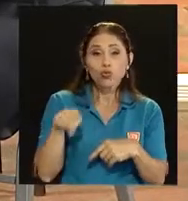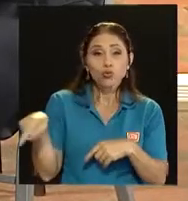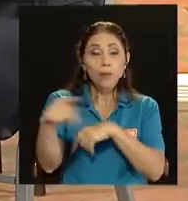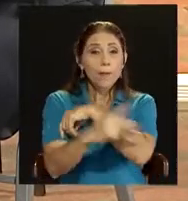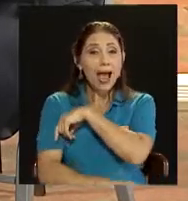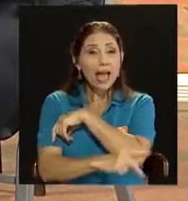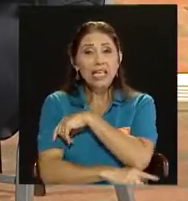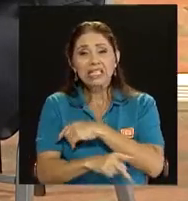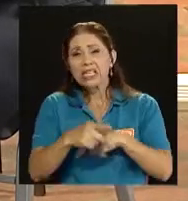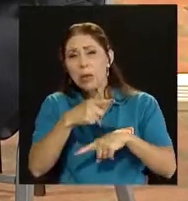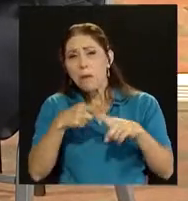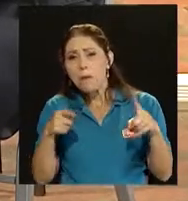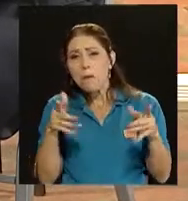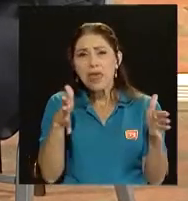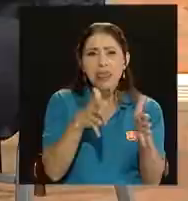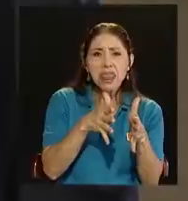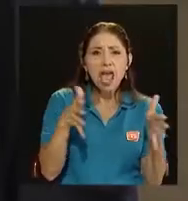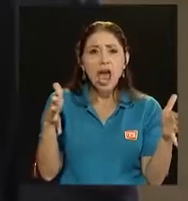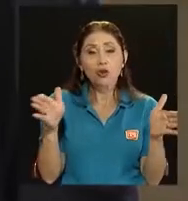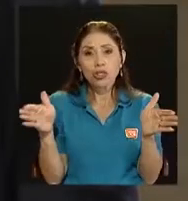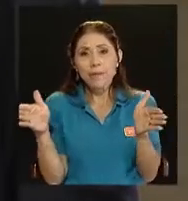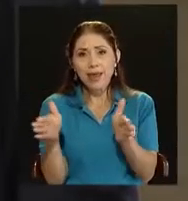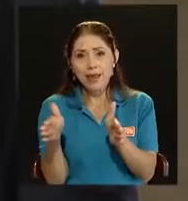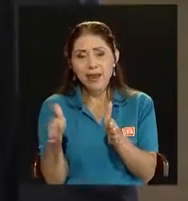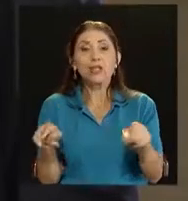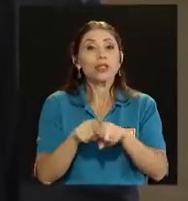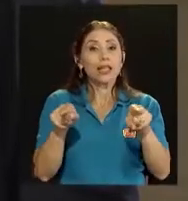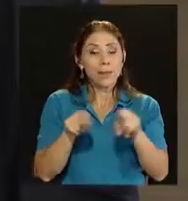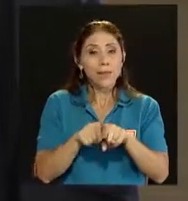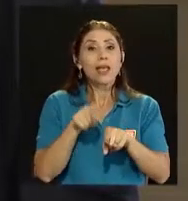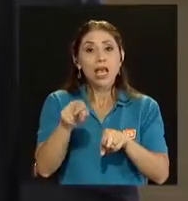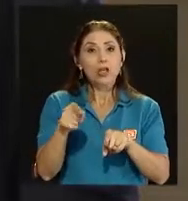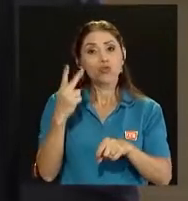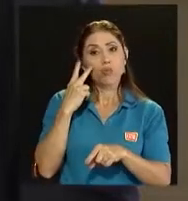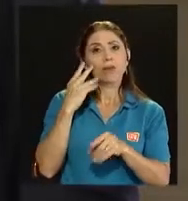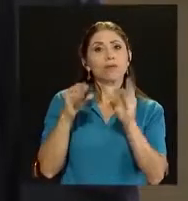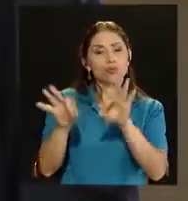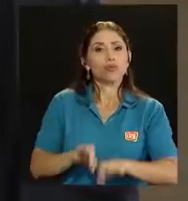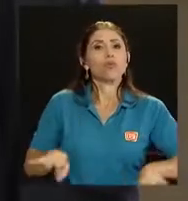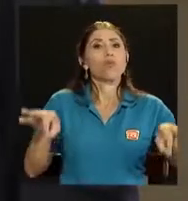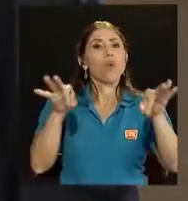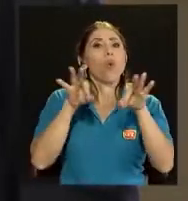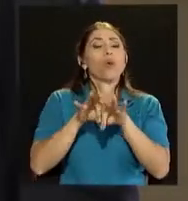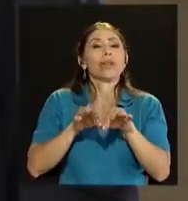medianos y pequeños, que también verían un valor por sí en